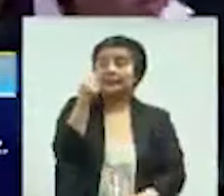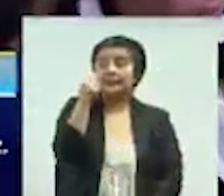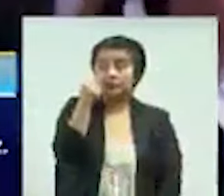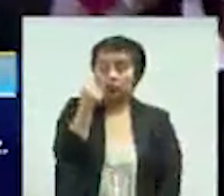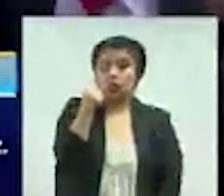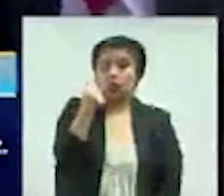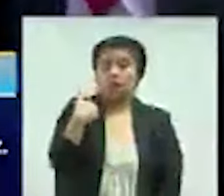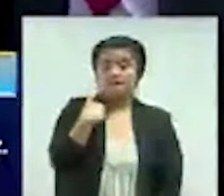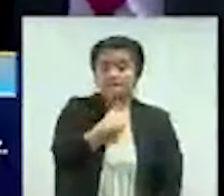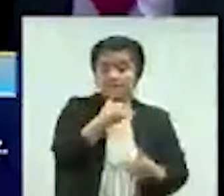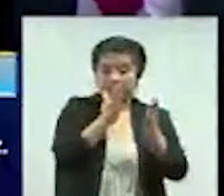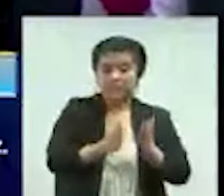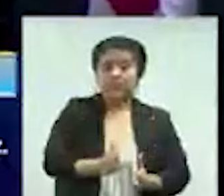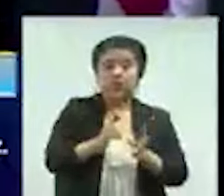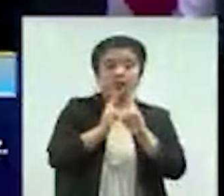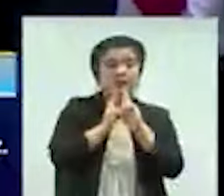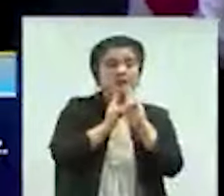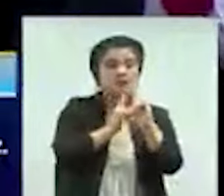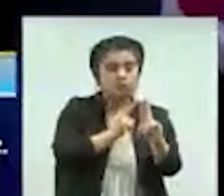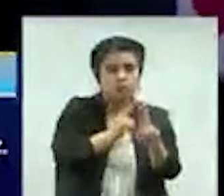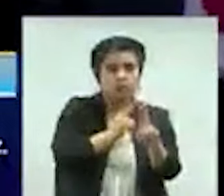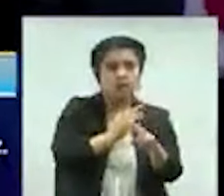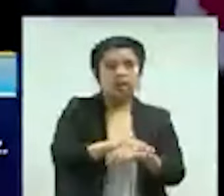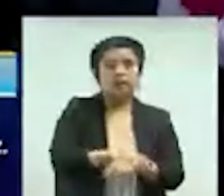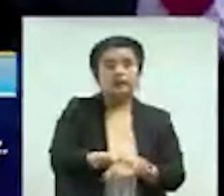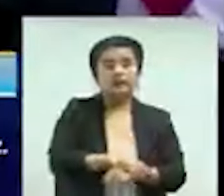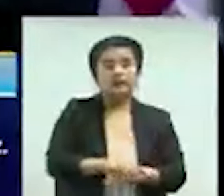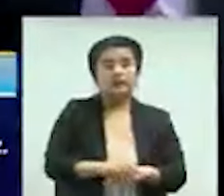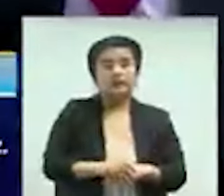limite a responderlas, por favor, presidente.